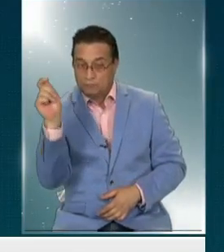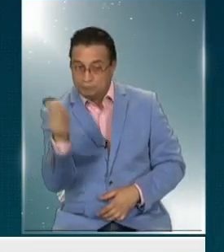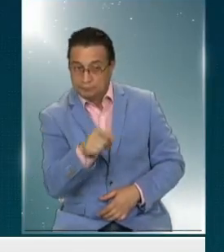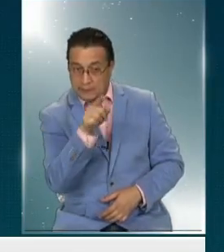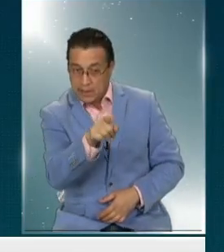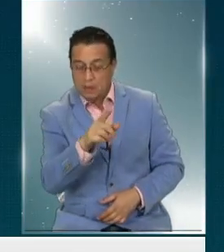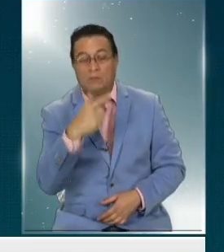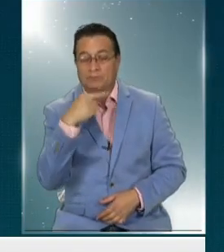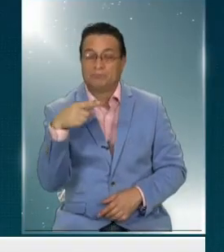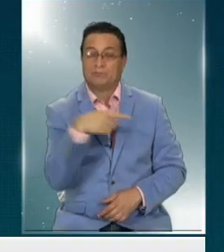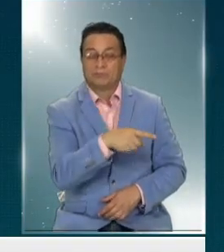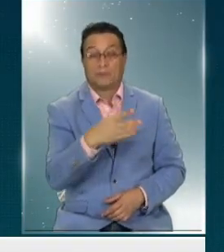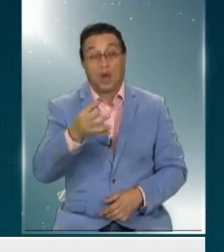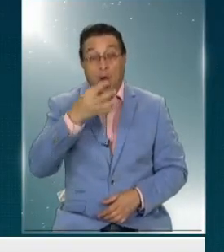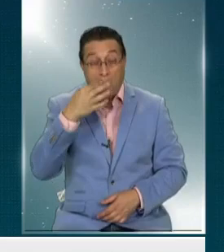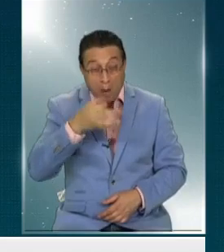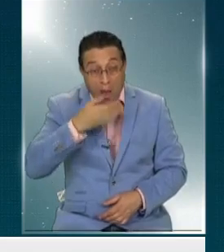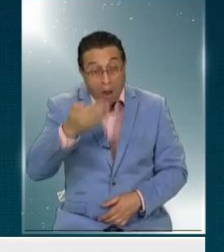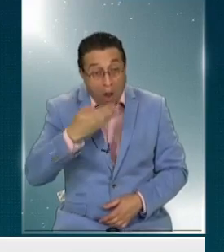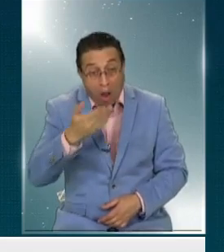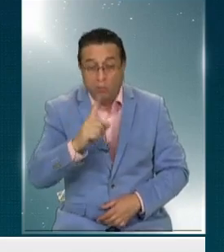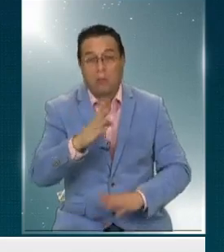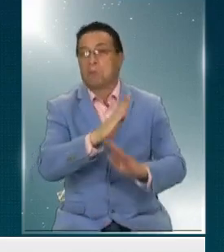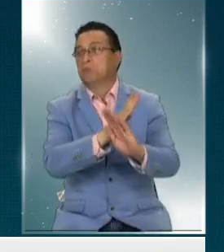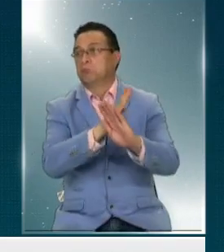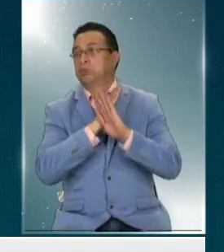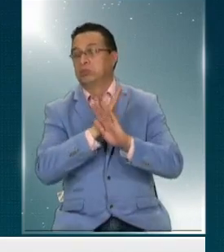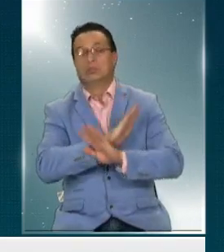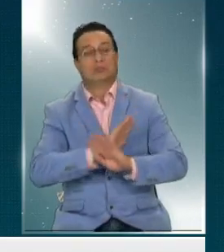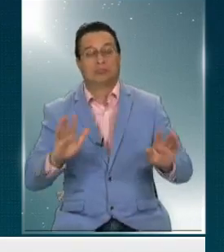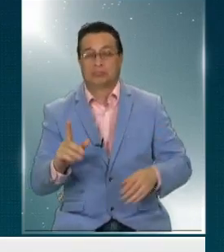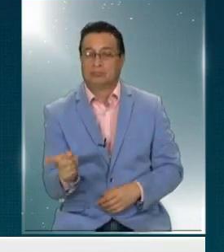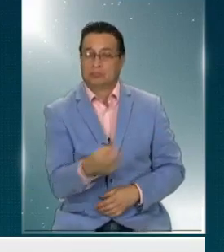y desestimó la declaración del detenido en medio de la formalización.